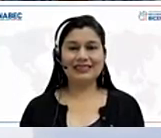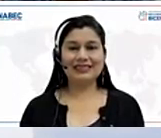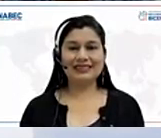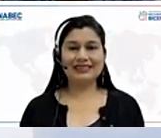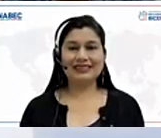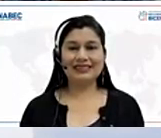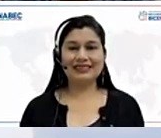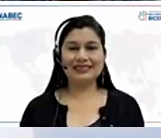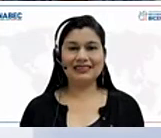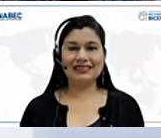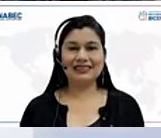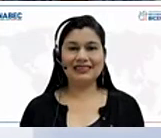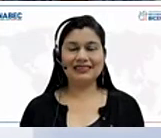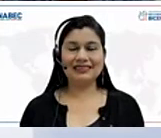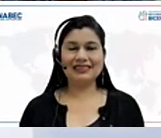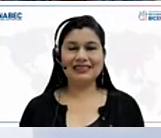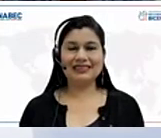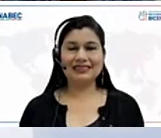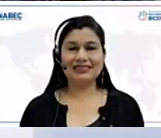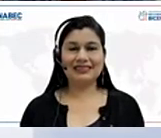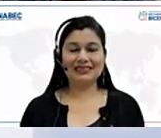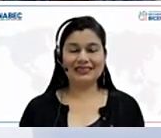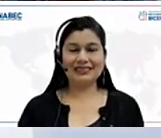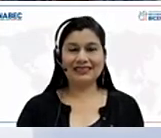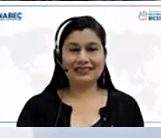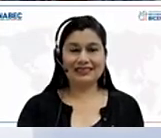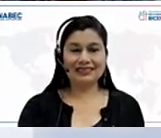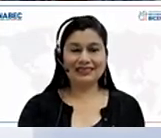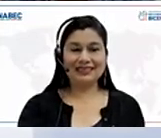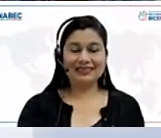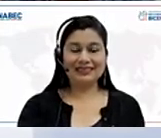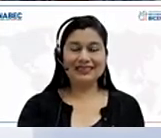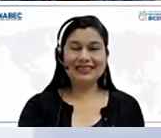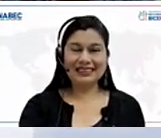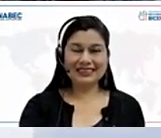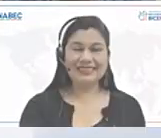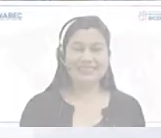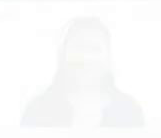llegar las notificaciones cuando empecemos con las convocatorias. Bueno, muchas gracias. Con eso